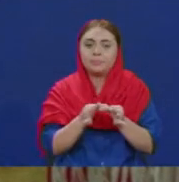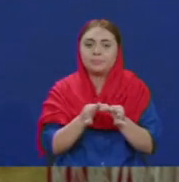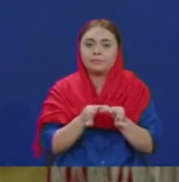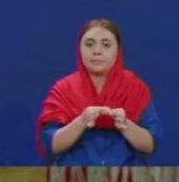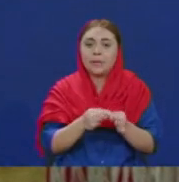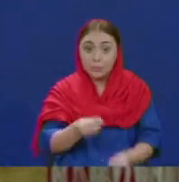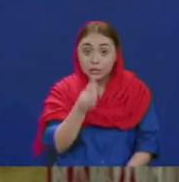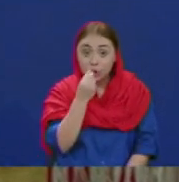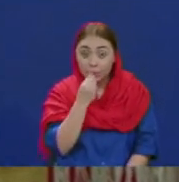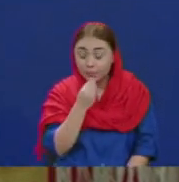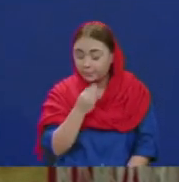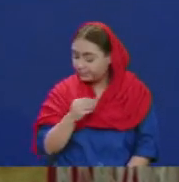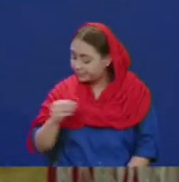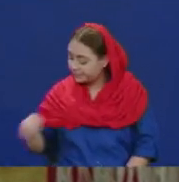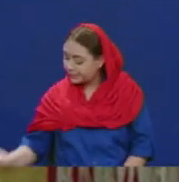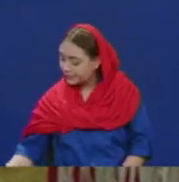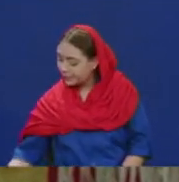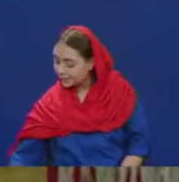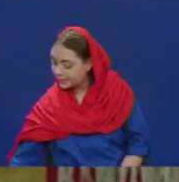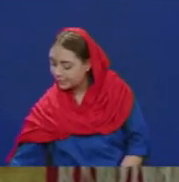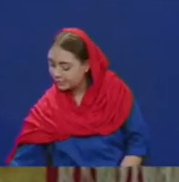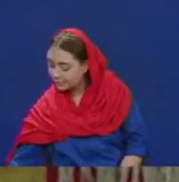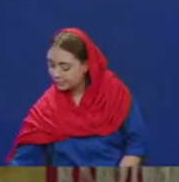Comamos del pan en el nombre de Jesús.